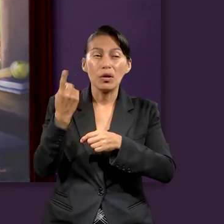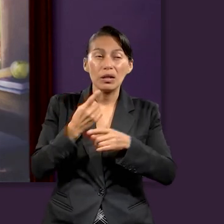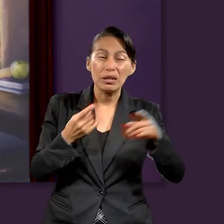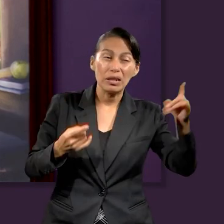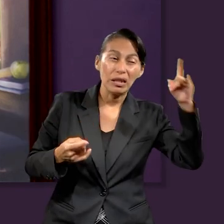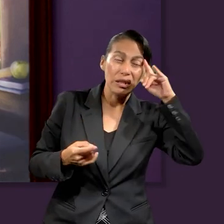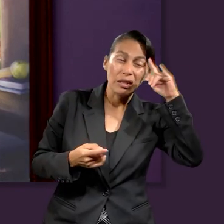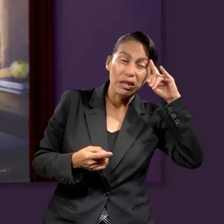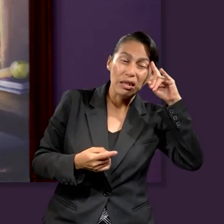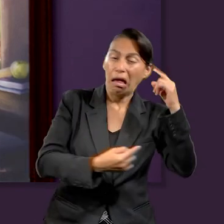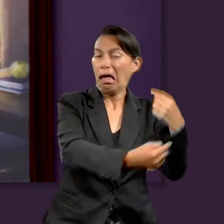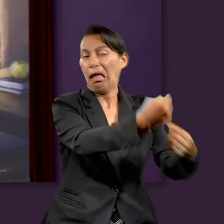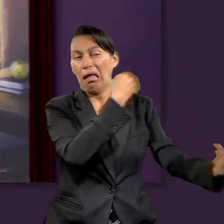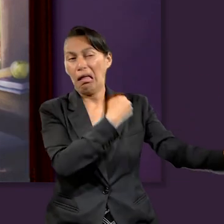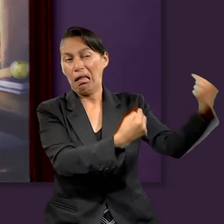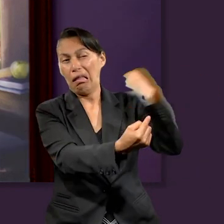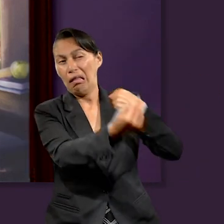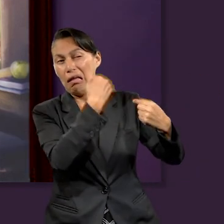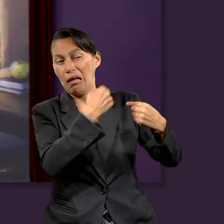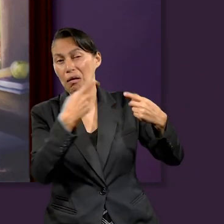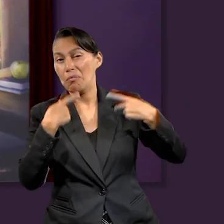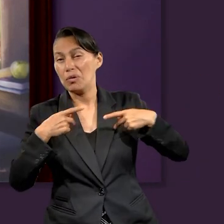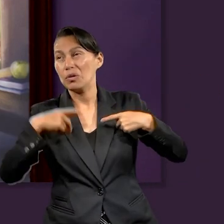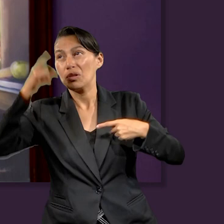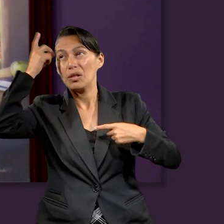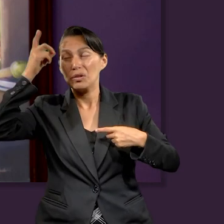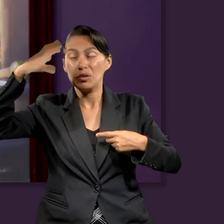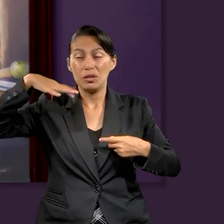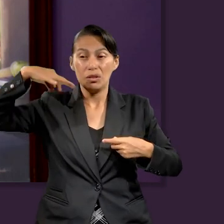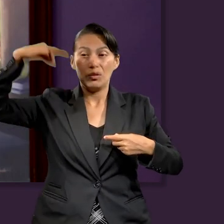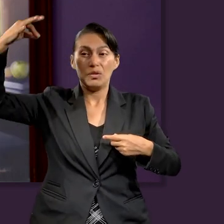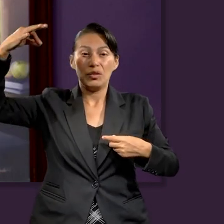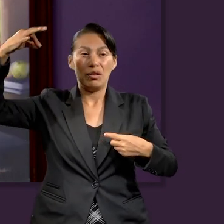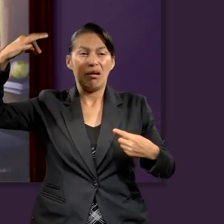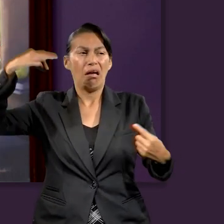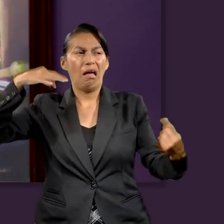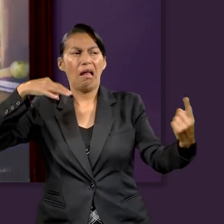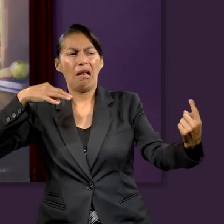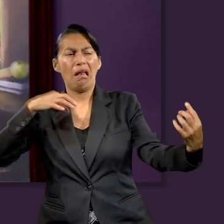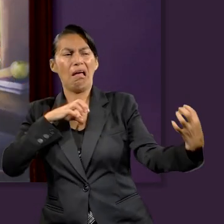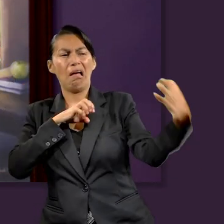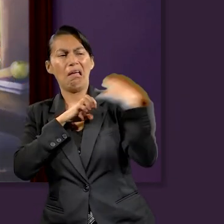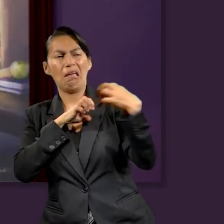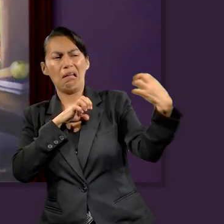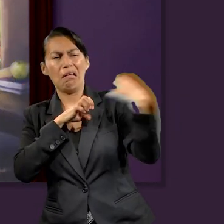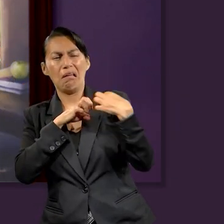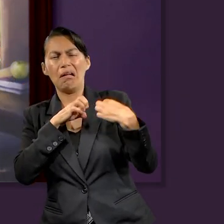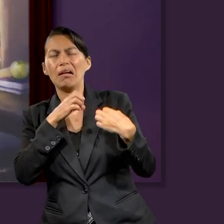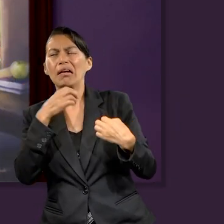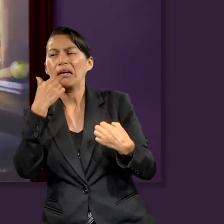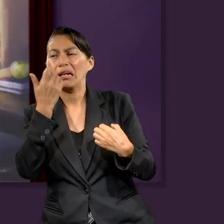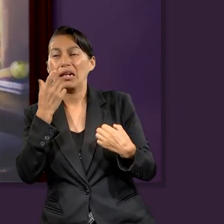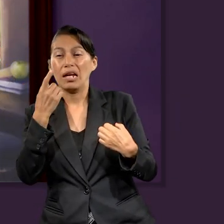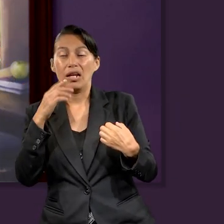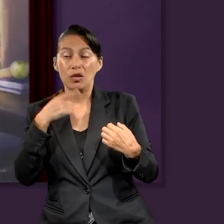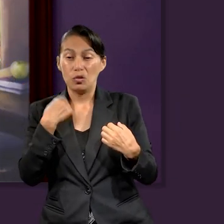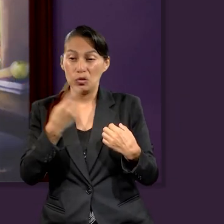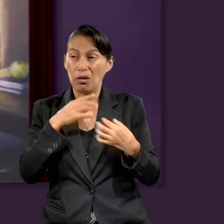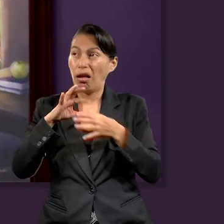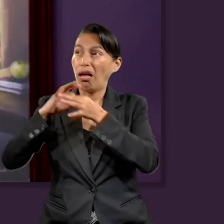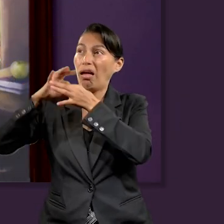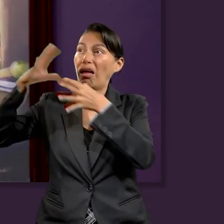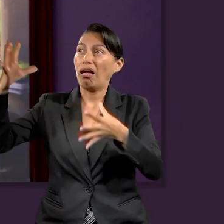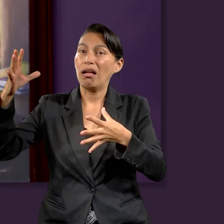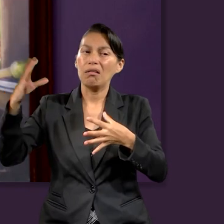finales Satanás va a querer engañar incluso a los escogidos y va a ser algo de suma importancia que nosotros sepamos distinguir los